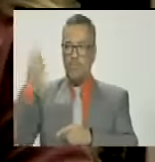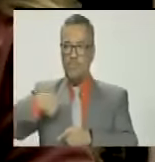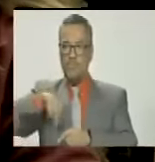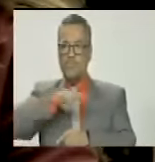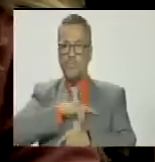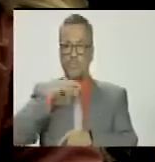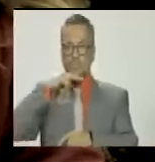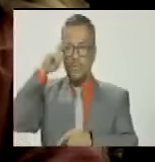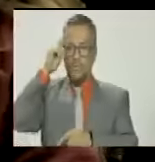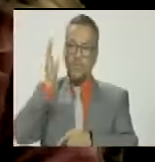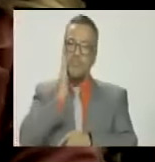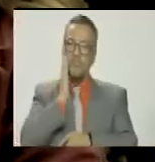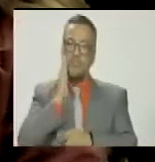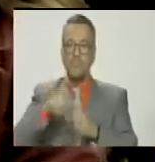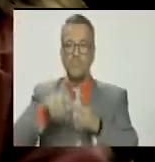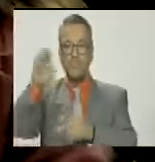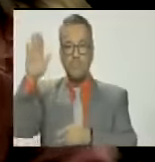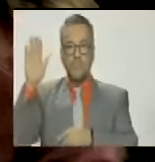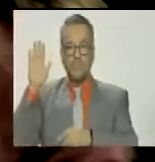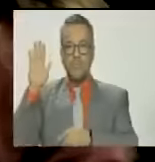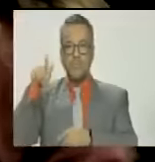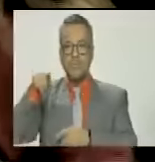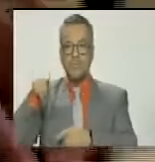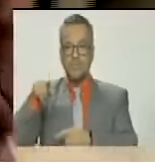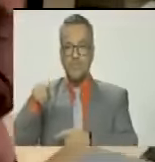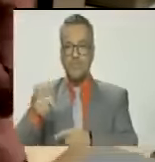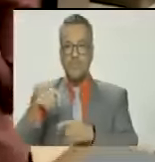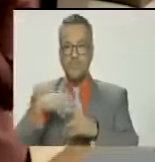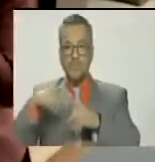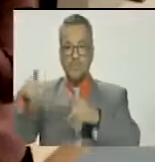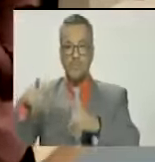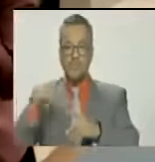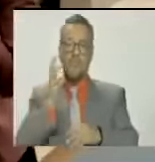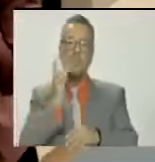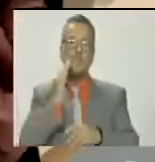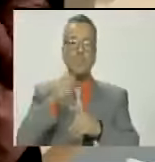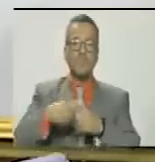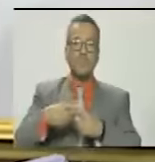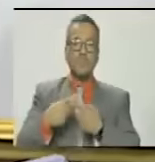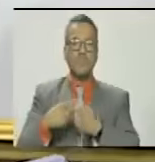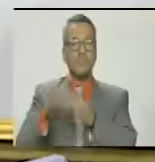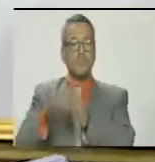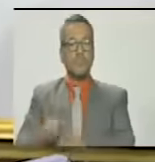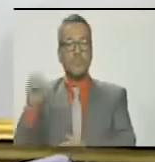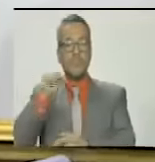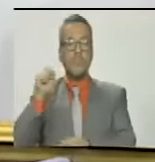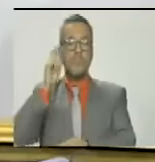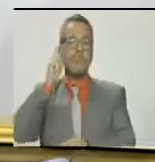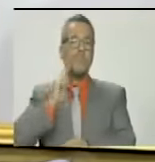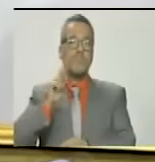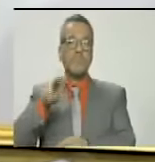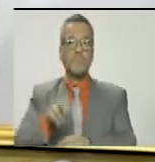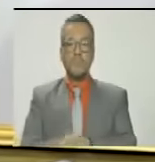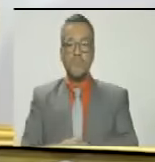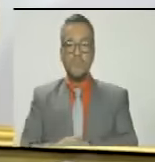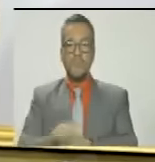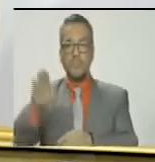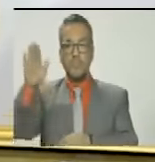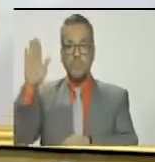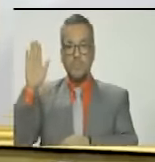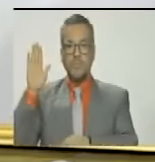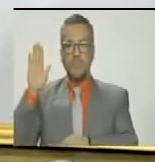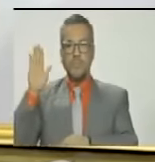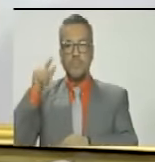nuestros padres, juran por el espíritu y el ejemplo del libertador Simón Bolívar,